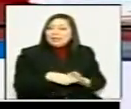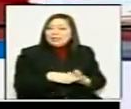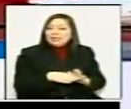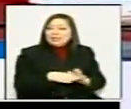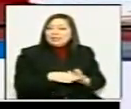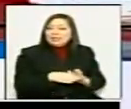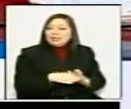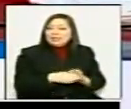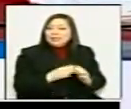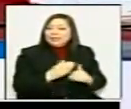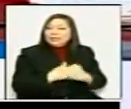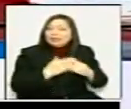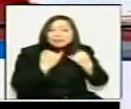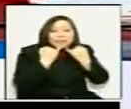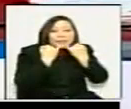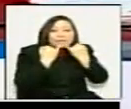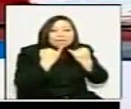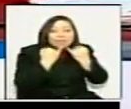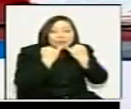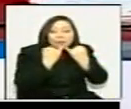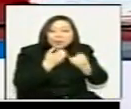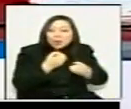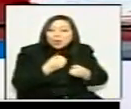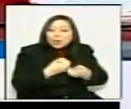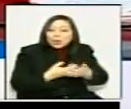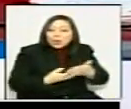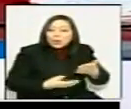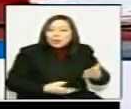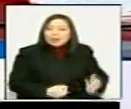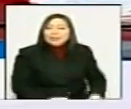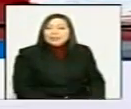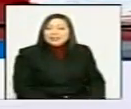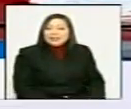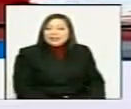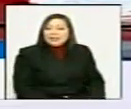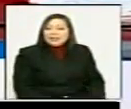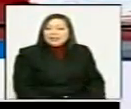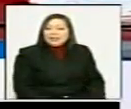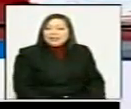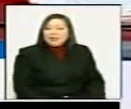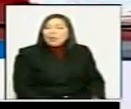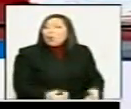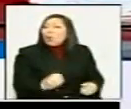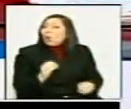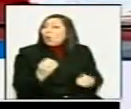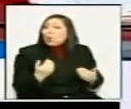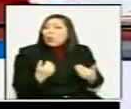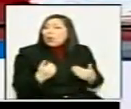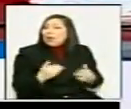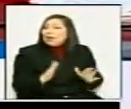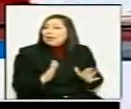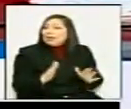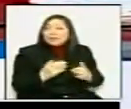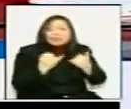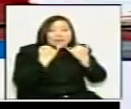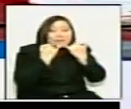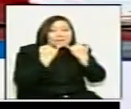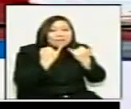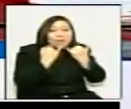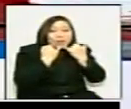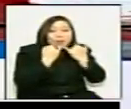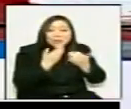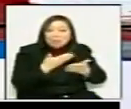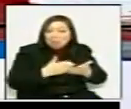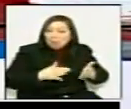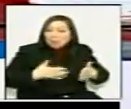las informaciones de cifras administrativas o cualquier tipo de información que puedan